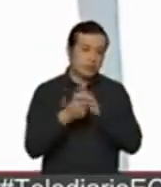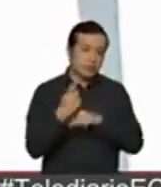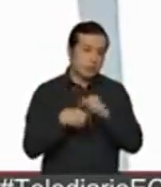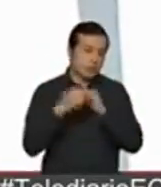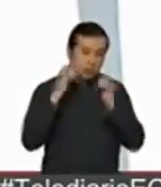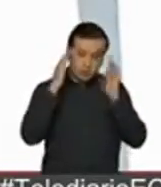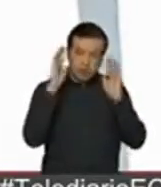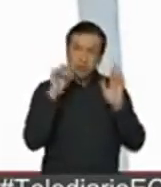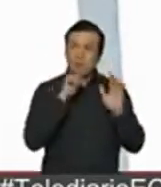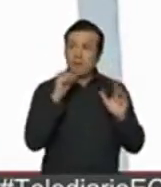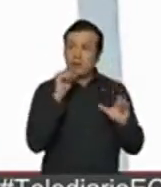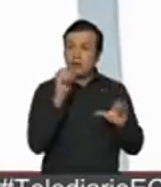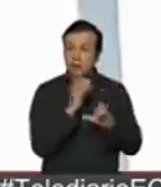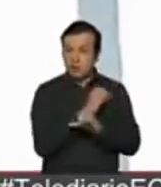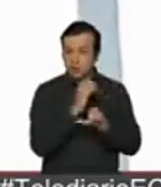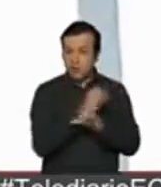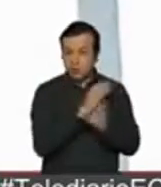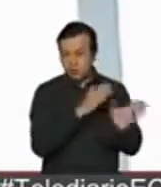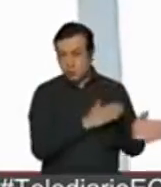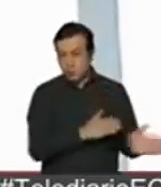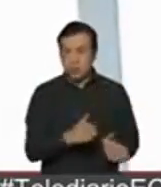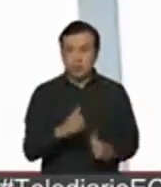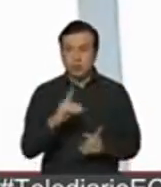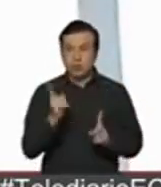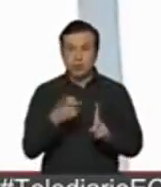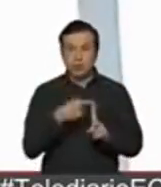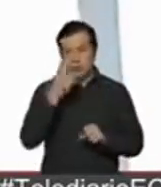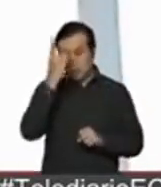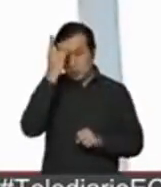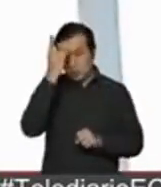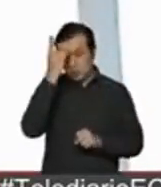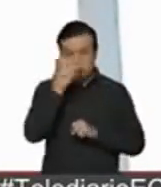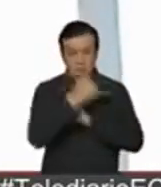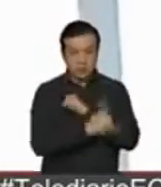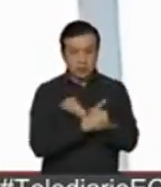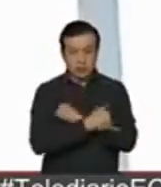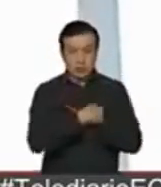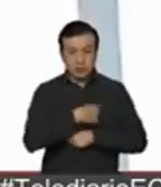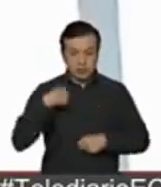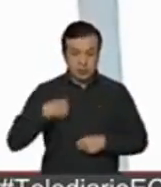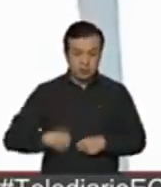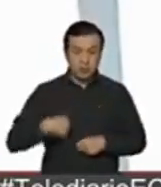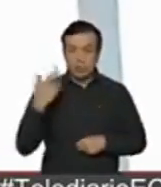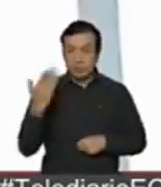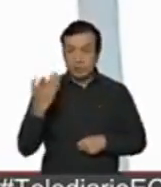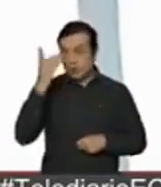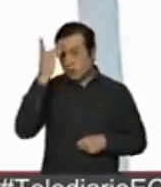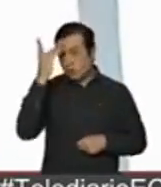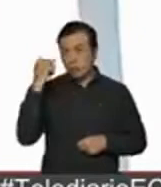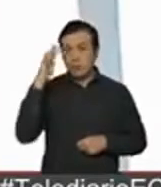muy bien contabilizada, pero es, al ser el principal acreedor bilateral del Ecuador, ese servicio, que además